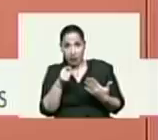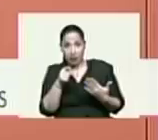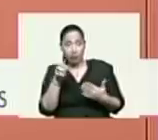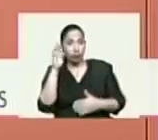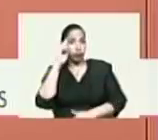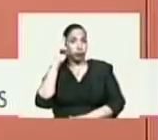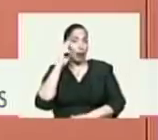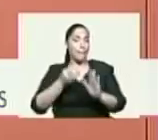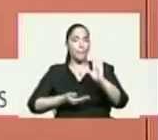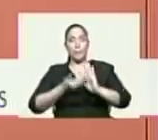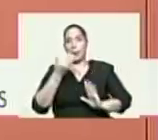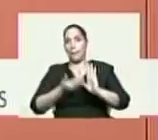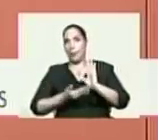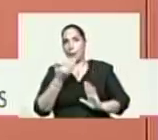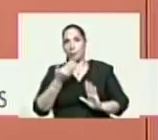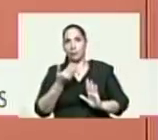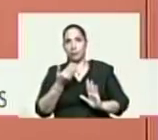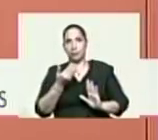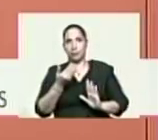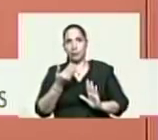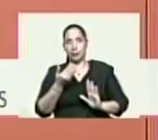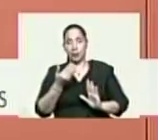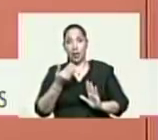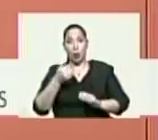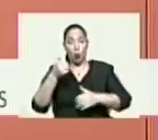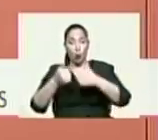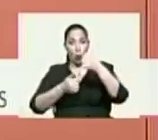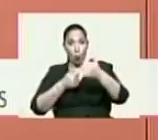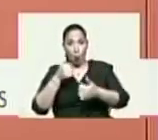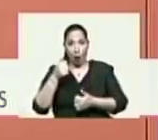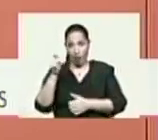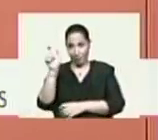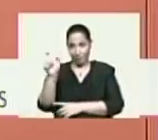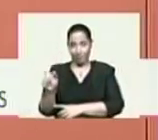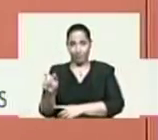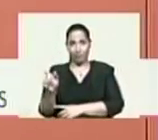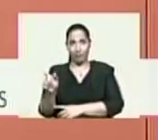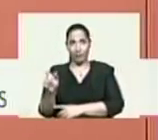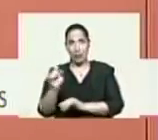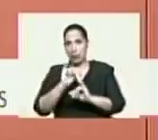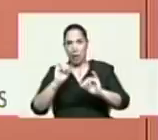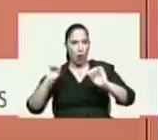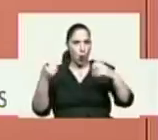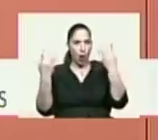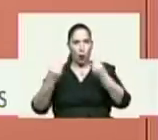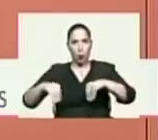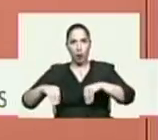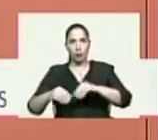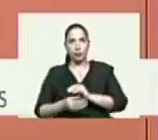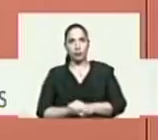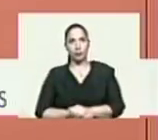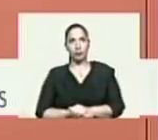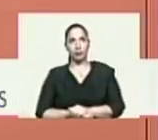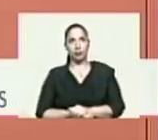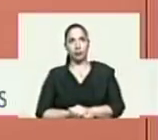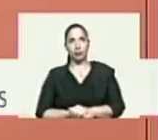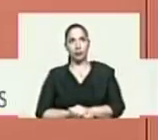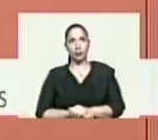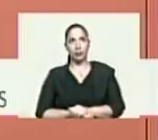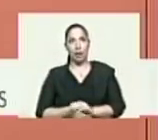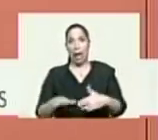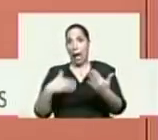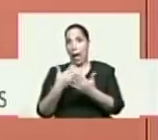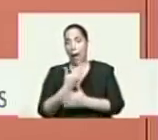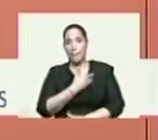razones principales por la cual él, después de que ya se había logrado un acuerdo, hasta el punto que el presidente